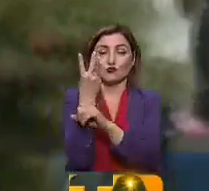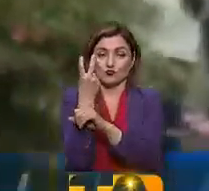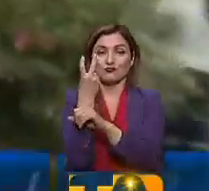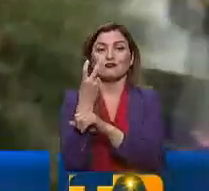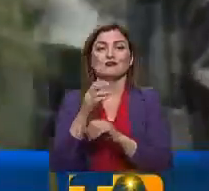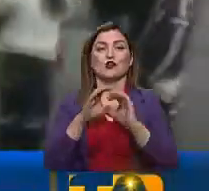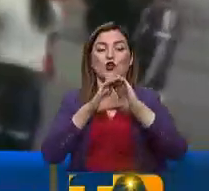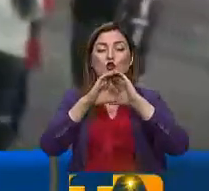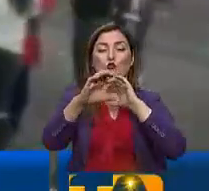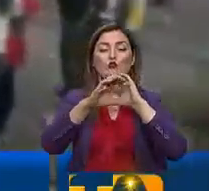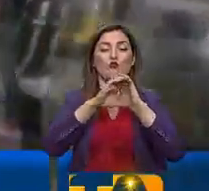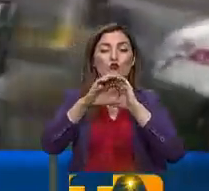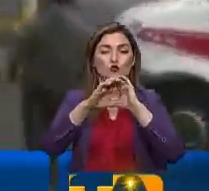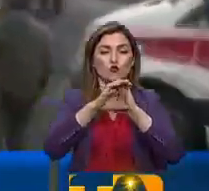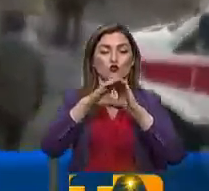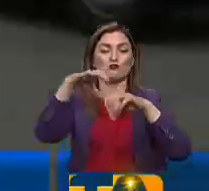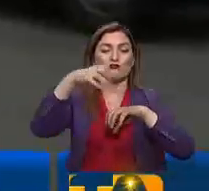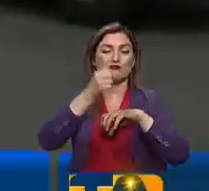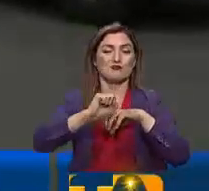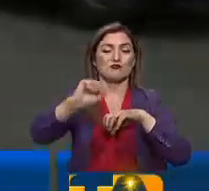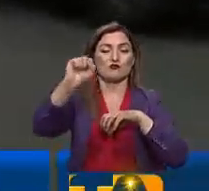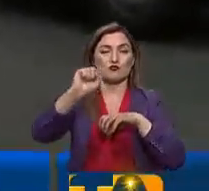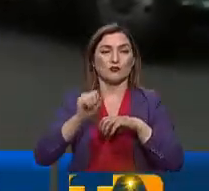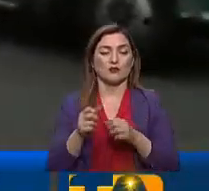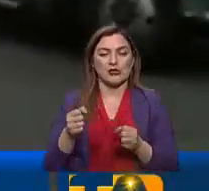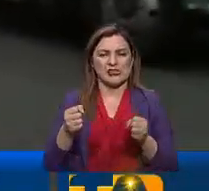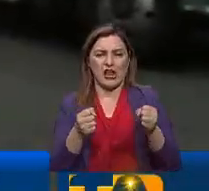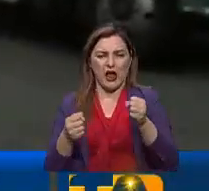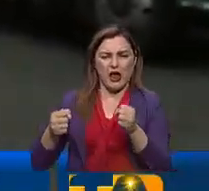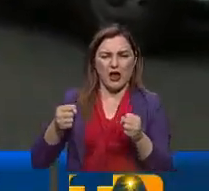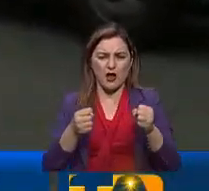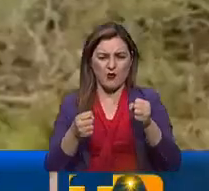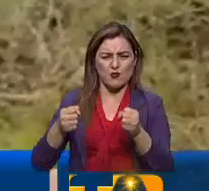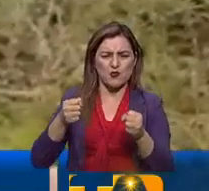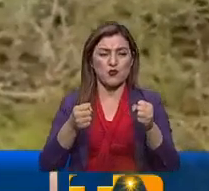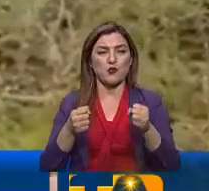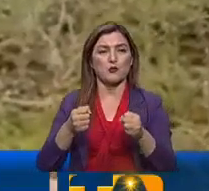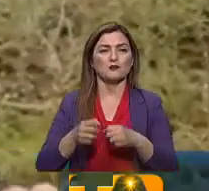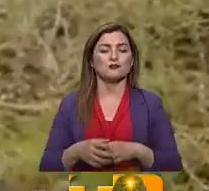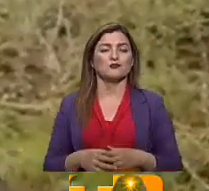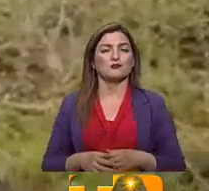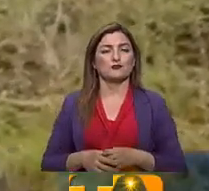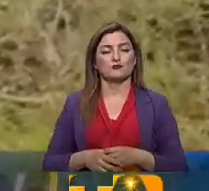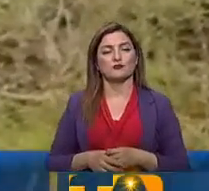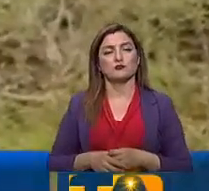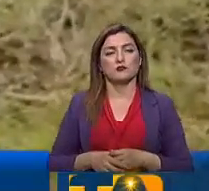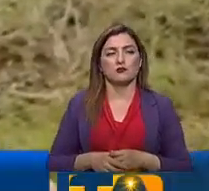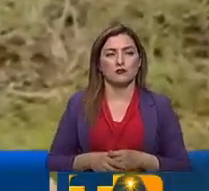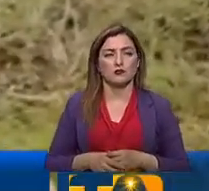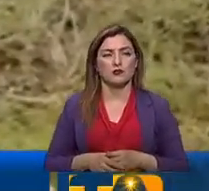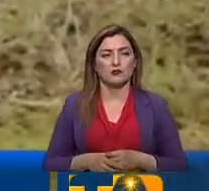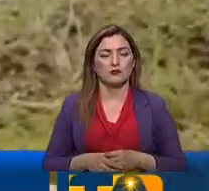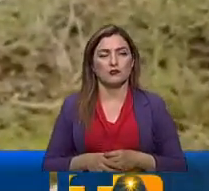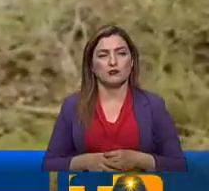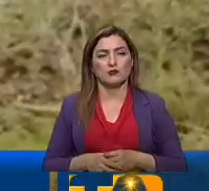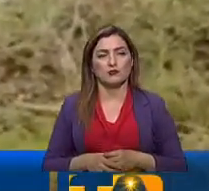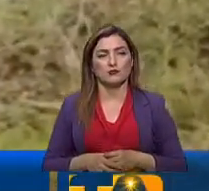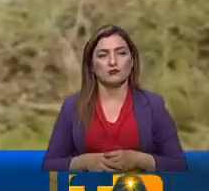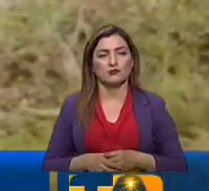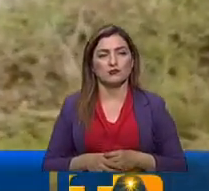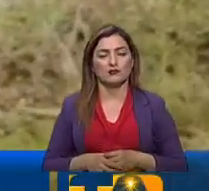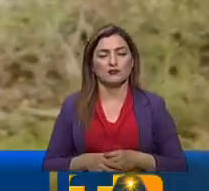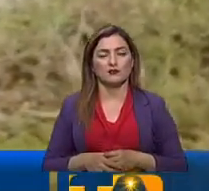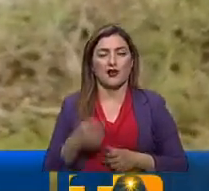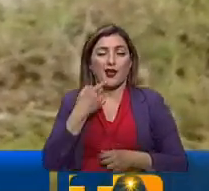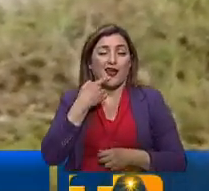Se trata de un bus de servicio interprovincial que perdió pista, según el CIAT. Al parecer estaban correteándose con otro vehículo.